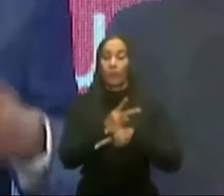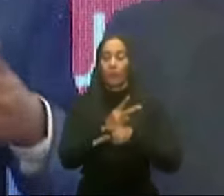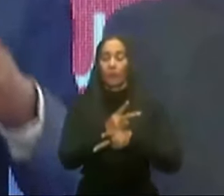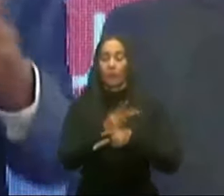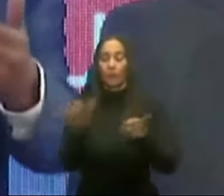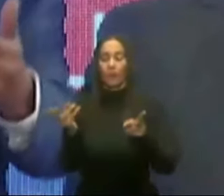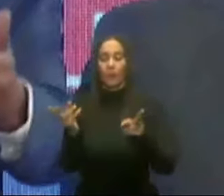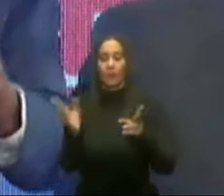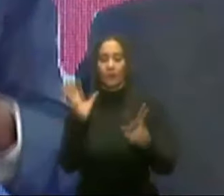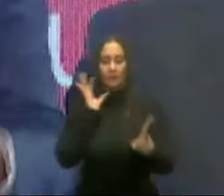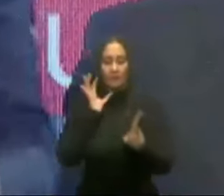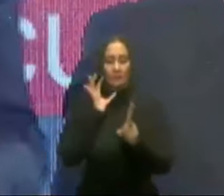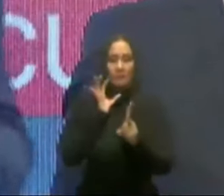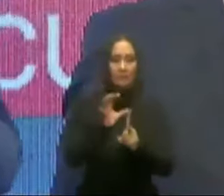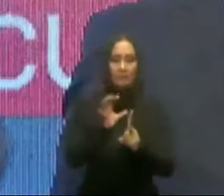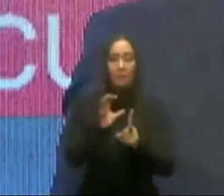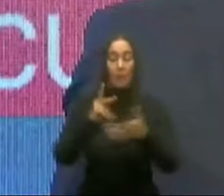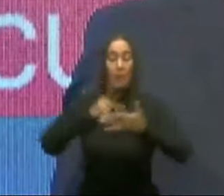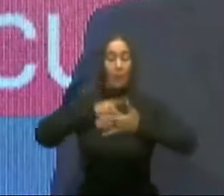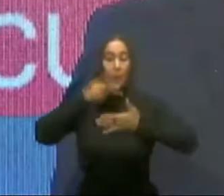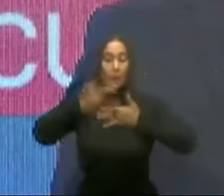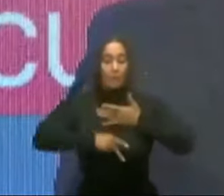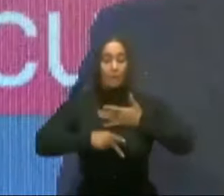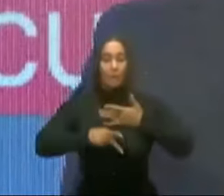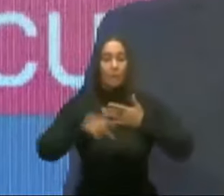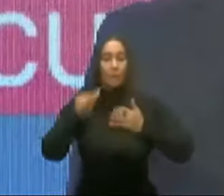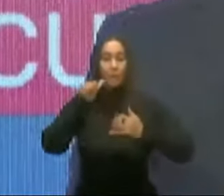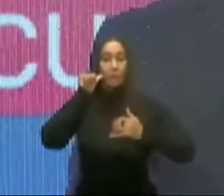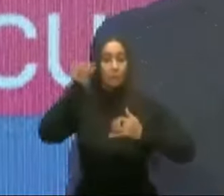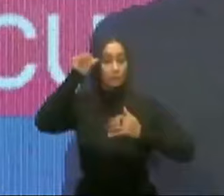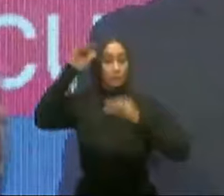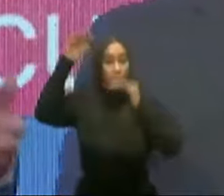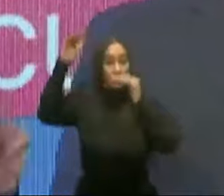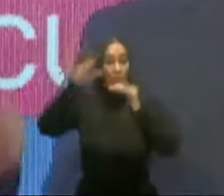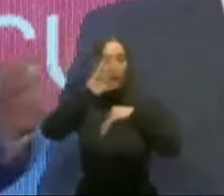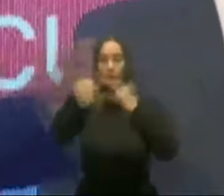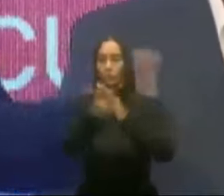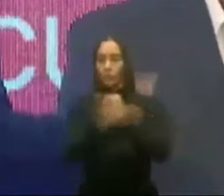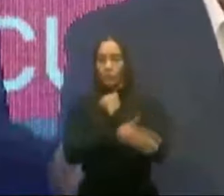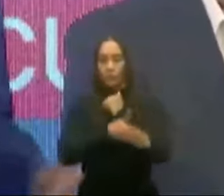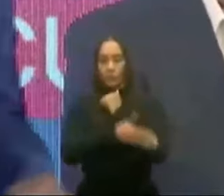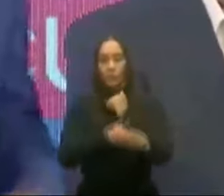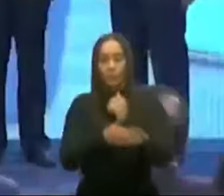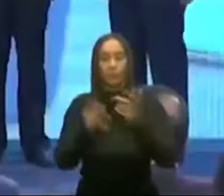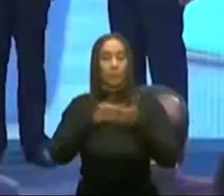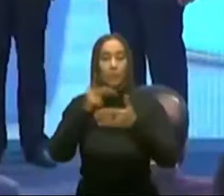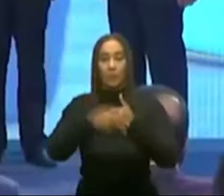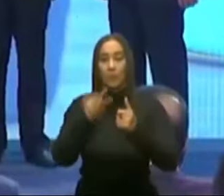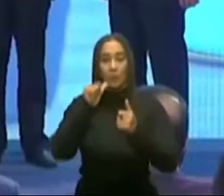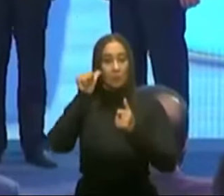a la agresividad, programas de adultos que en toda parte del mundo existen,